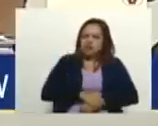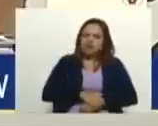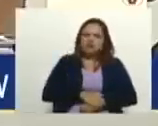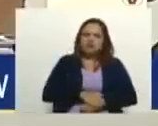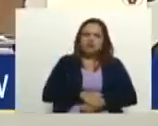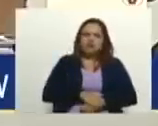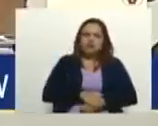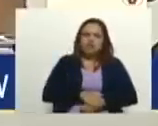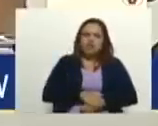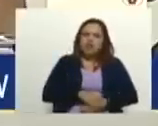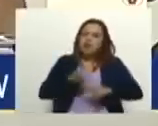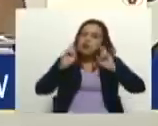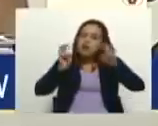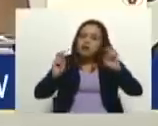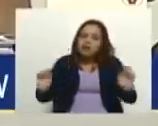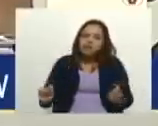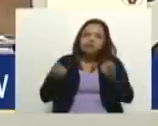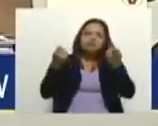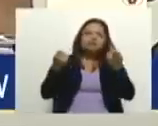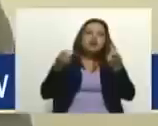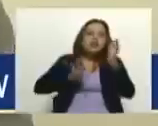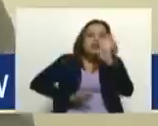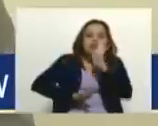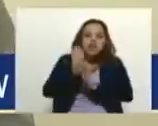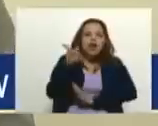Tema de supervivencia y desarrollo de los pueblos.